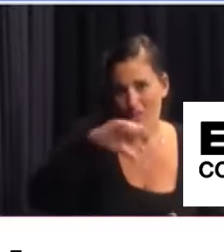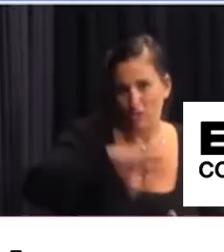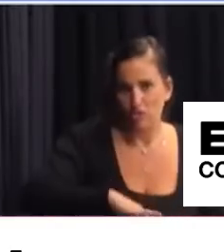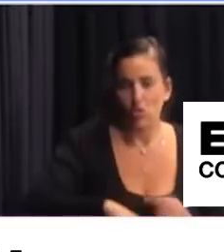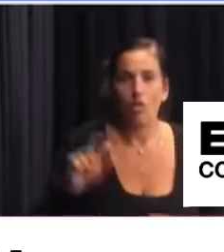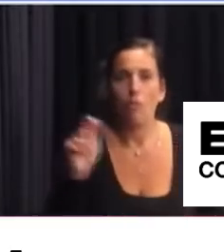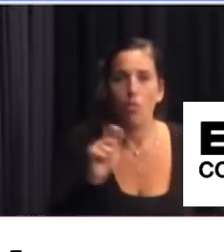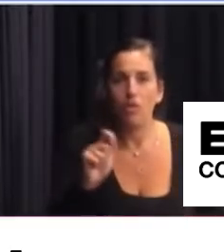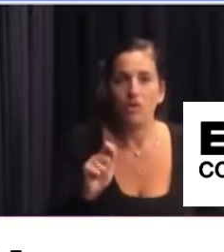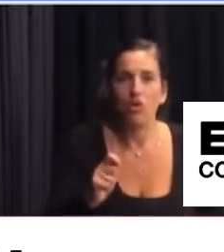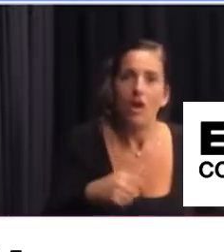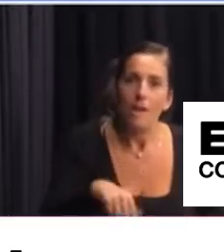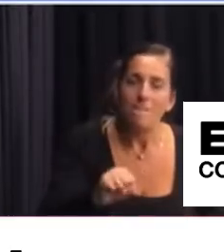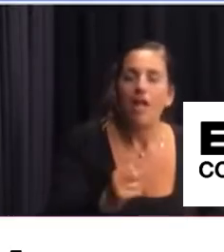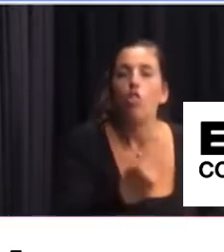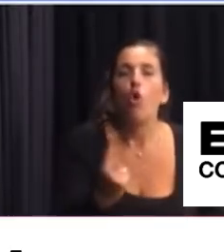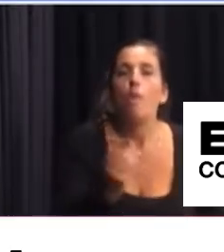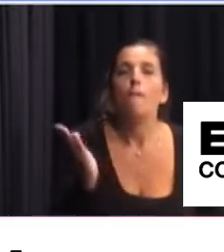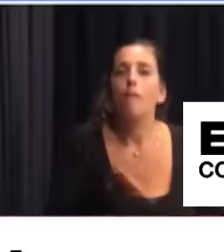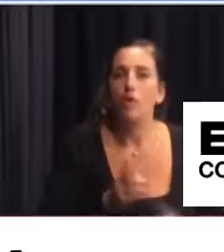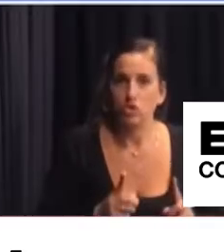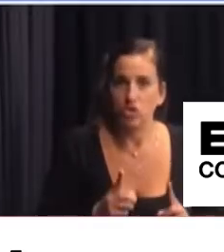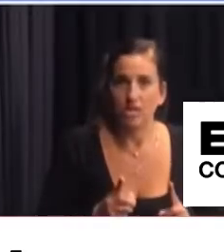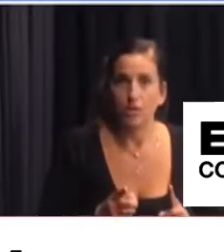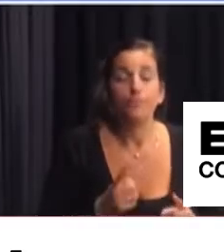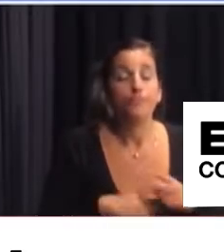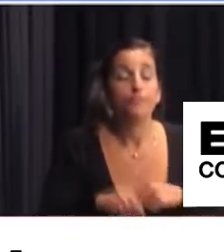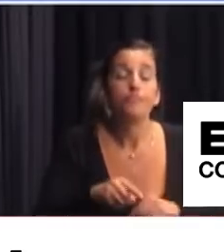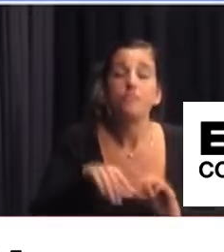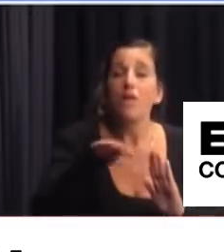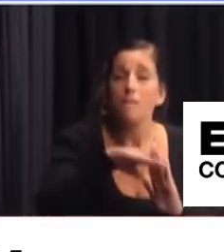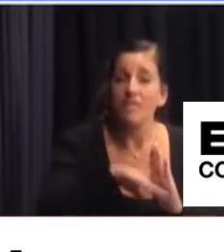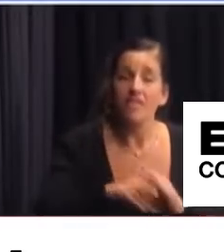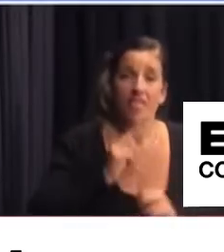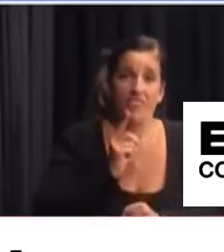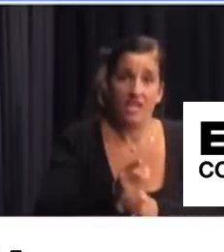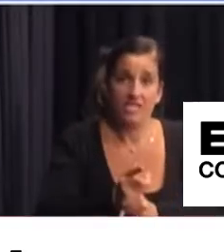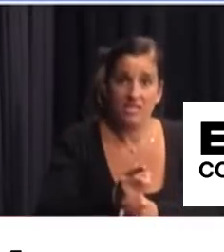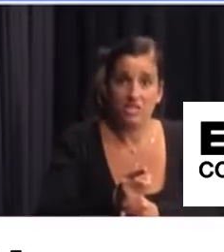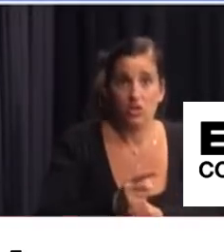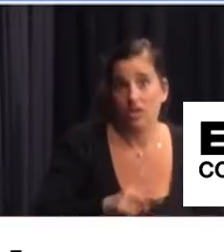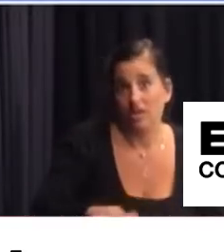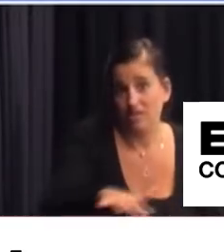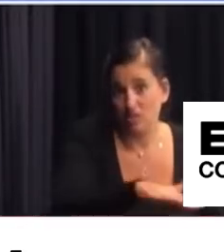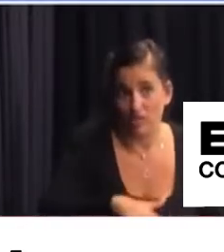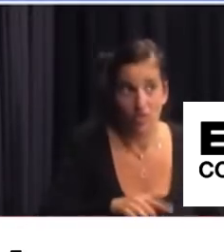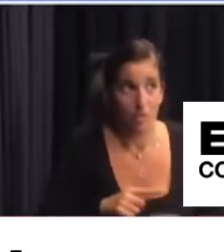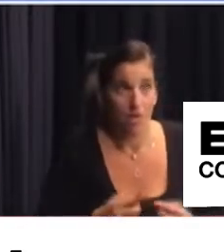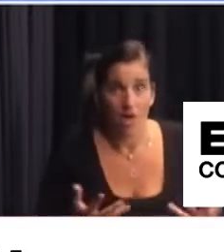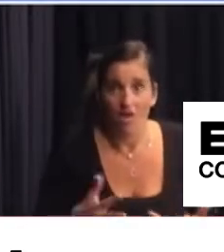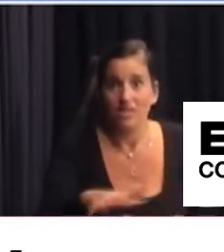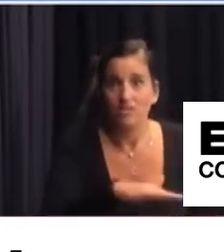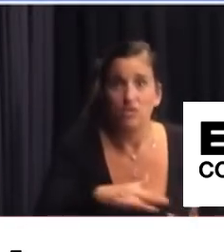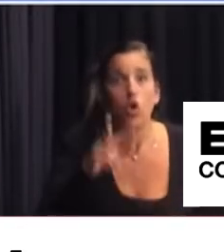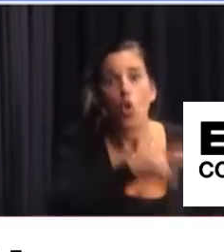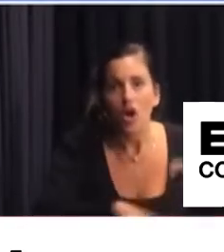un 2%. Estas medidas de coyuntura, por supuesto, lo